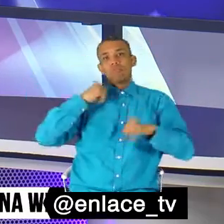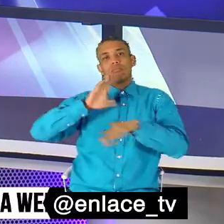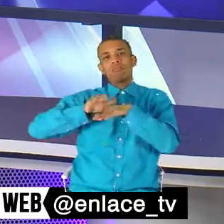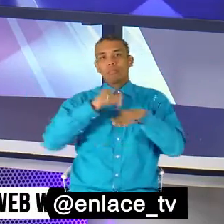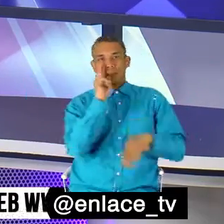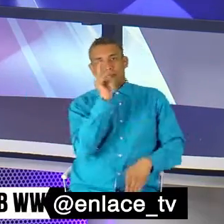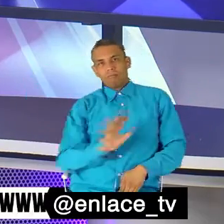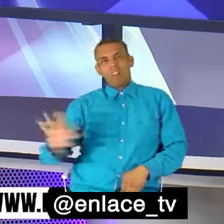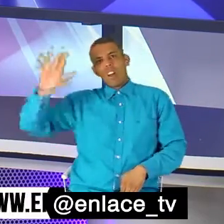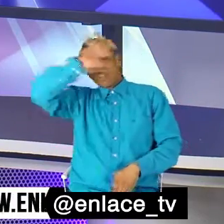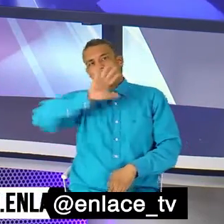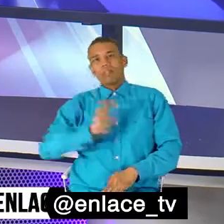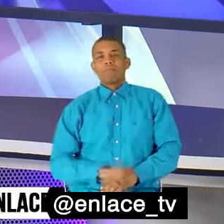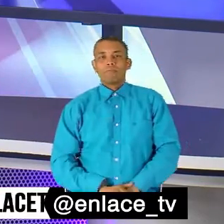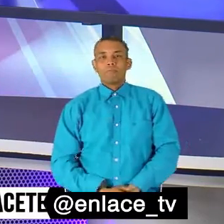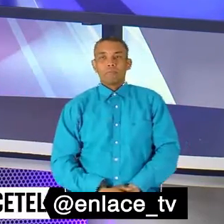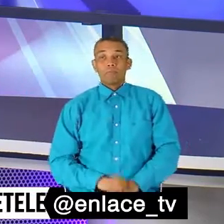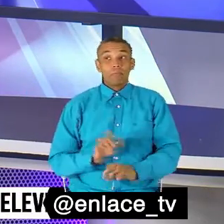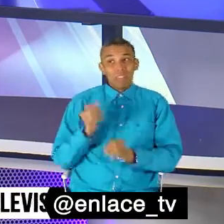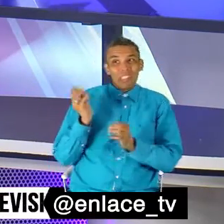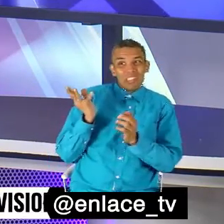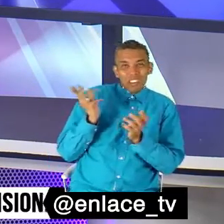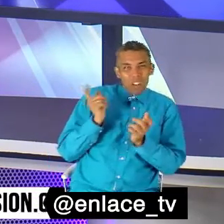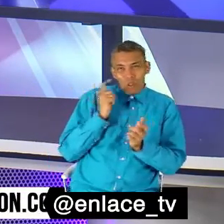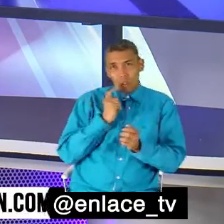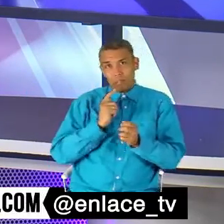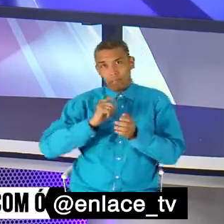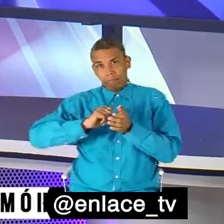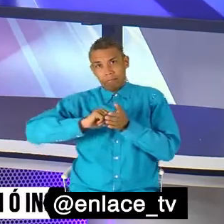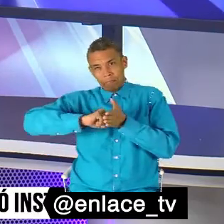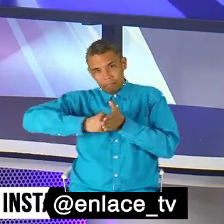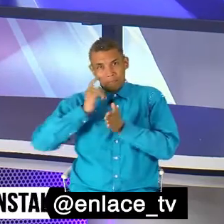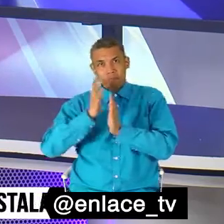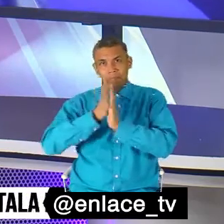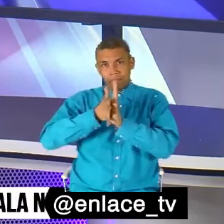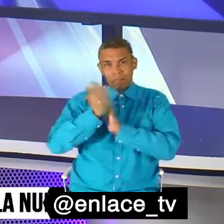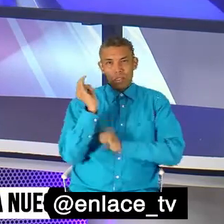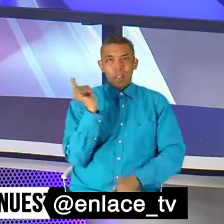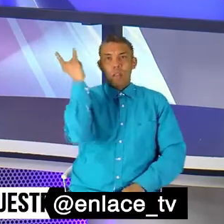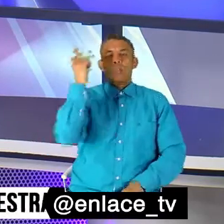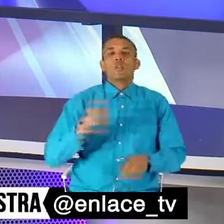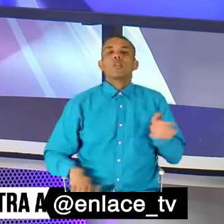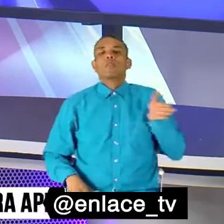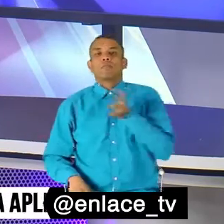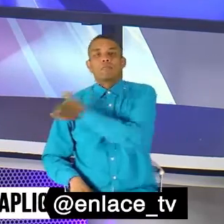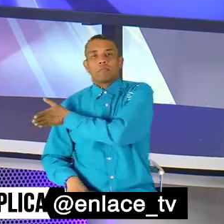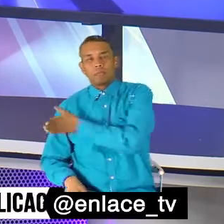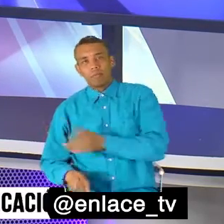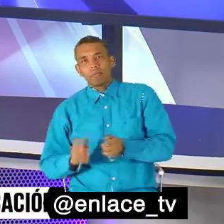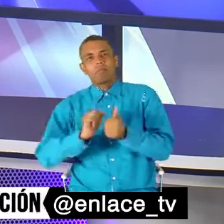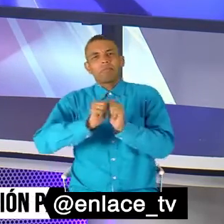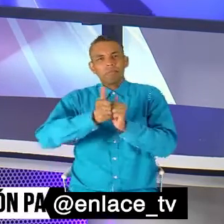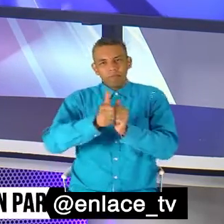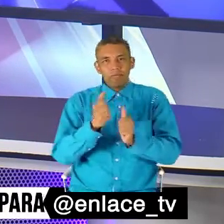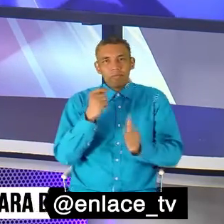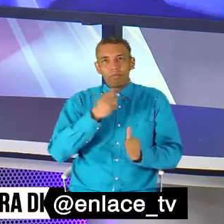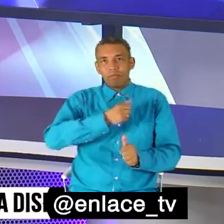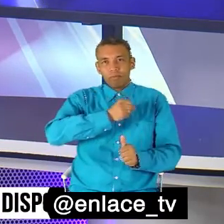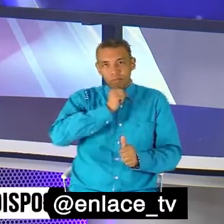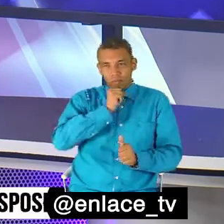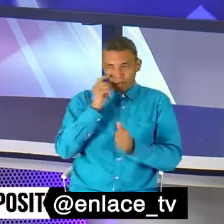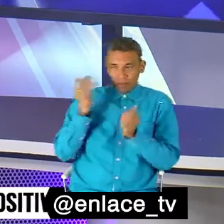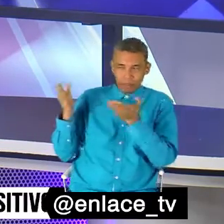Estaremos muy atentos al desarrollo de esta información y llega el momento de darle paso a los detalles de los deportes. Luis Alfonso, el Pocho